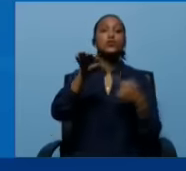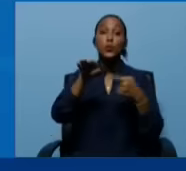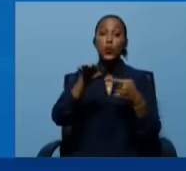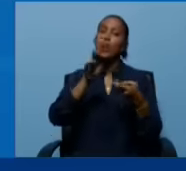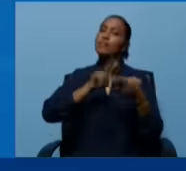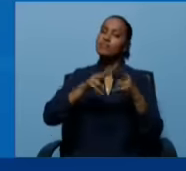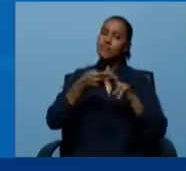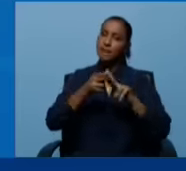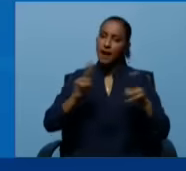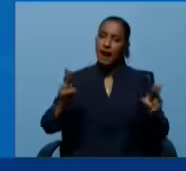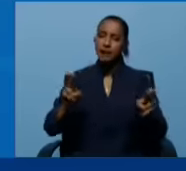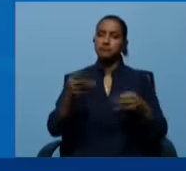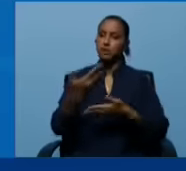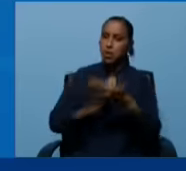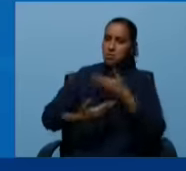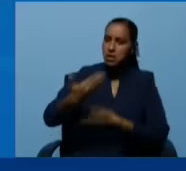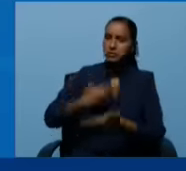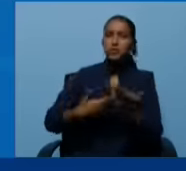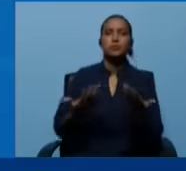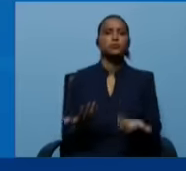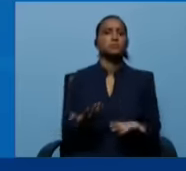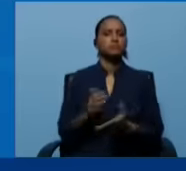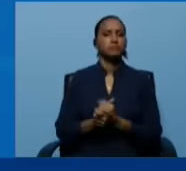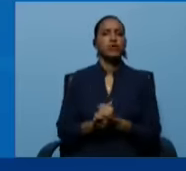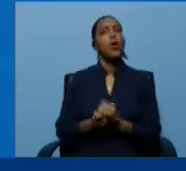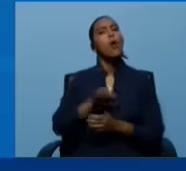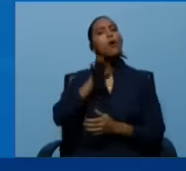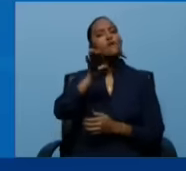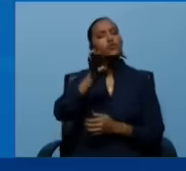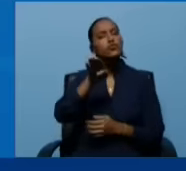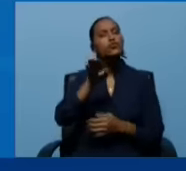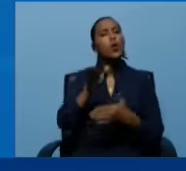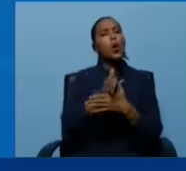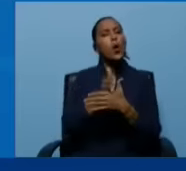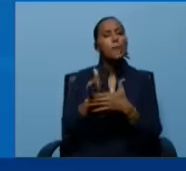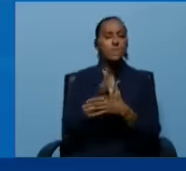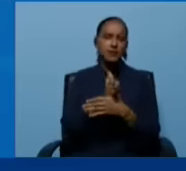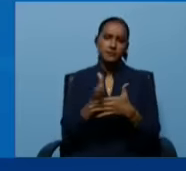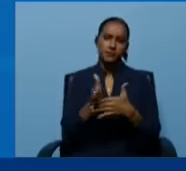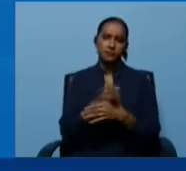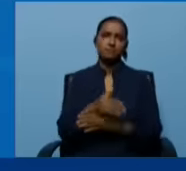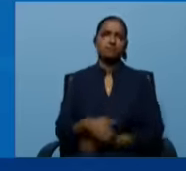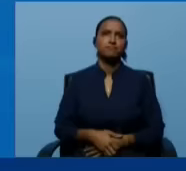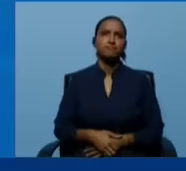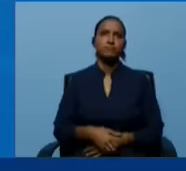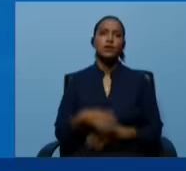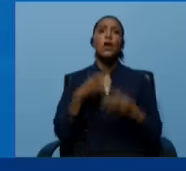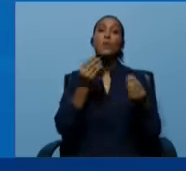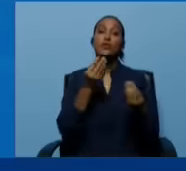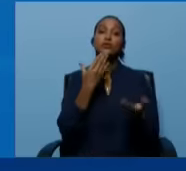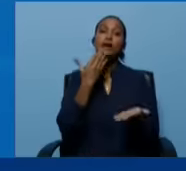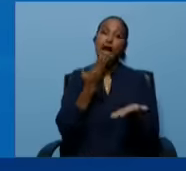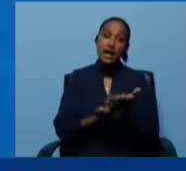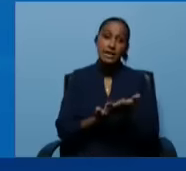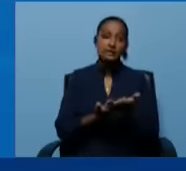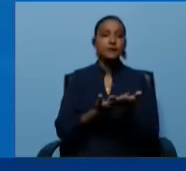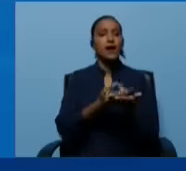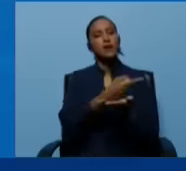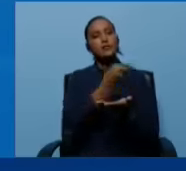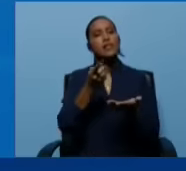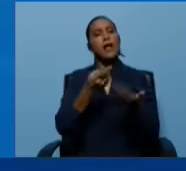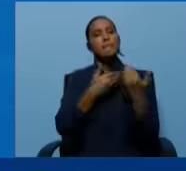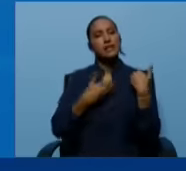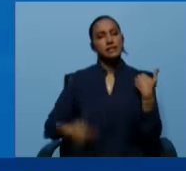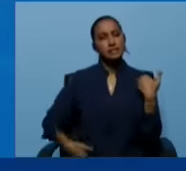de cooperación, un futuro compartido. Agradezco mucho este mensaje del Caribe,